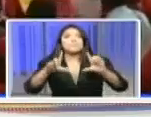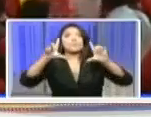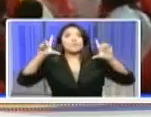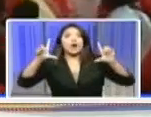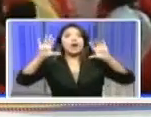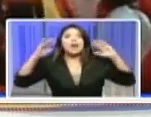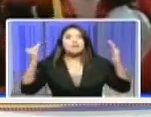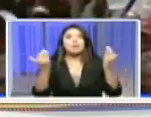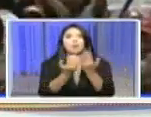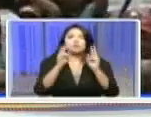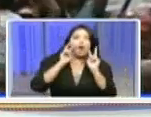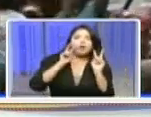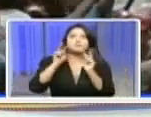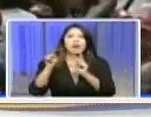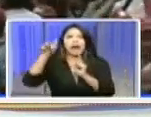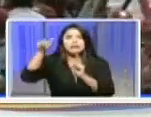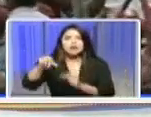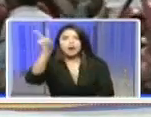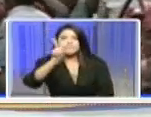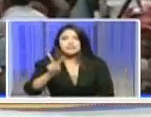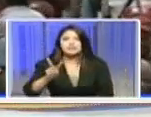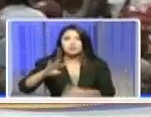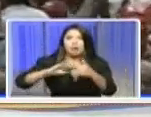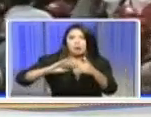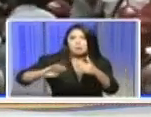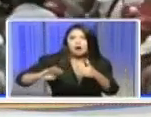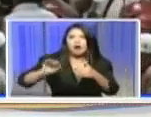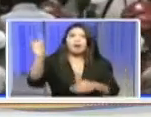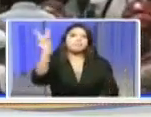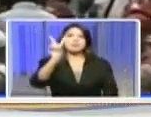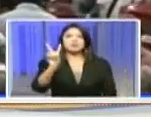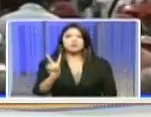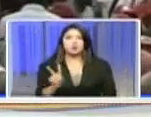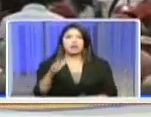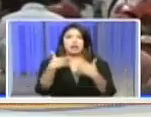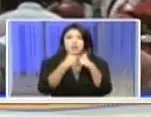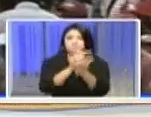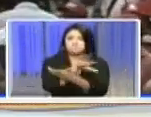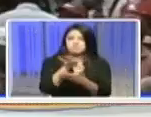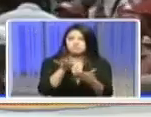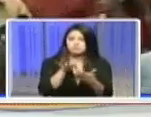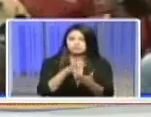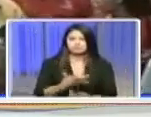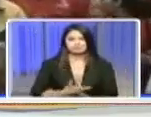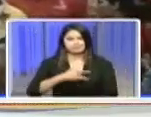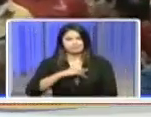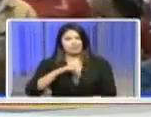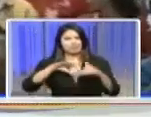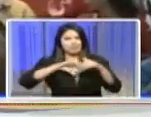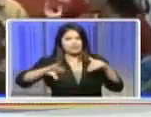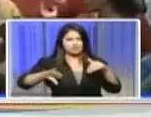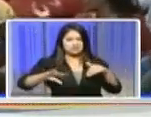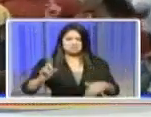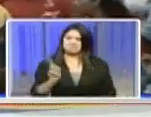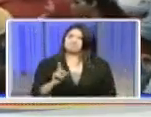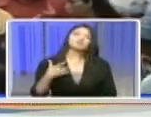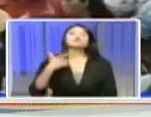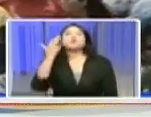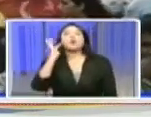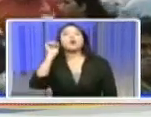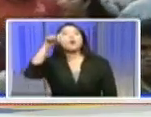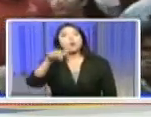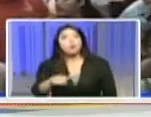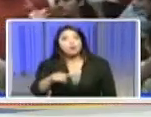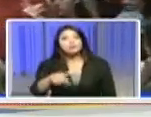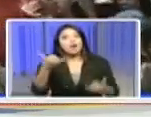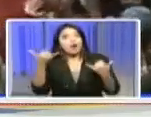mundo violencia, división en Venezuela, división. Yo creo que estamos logrando en